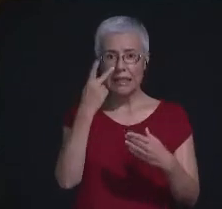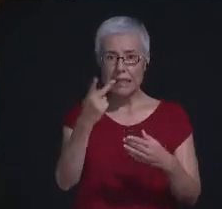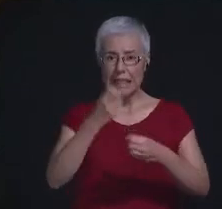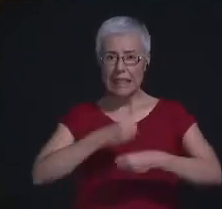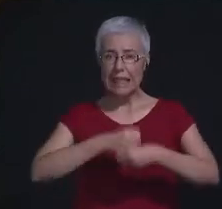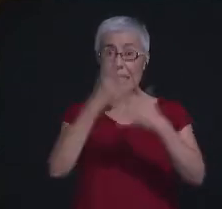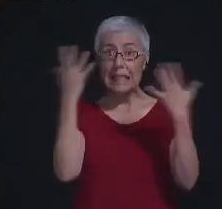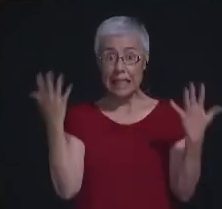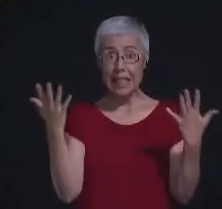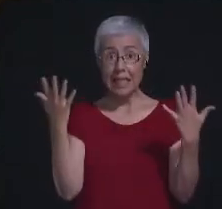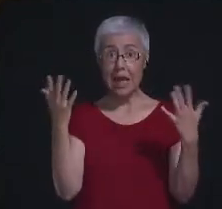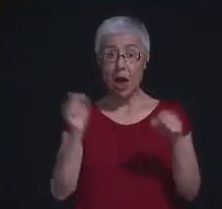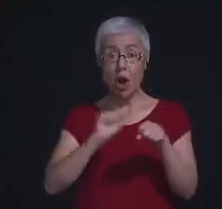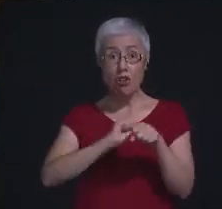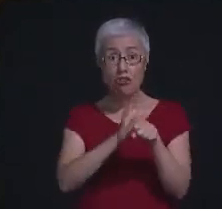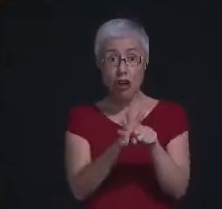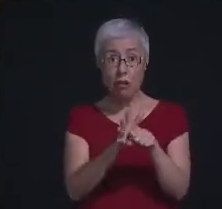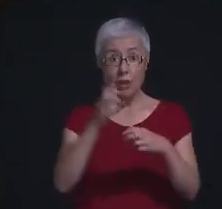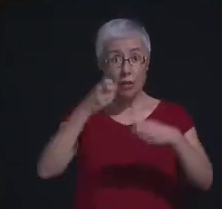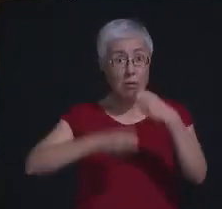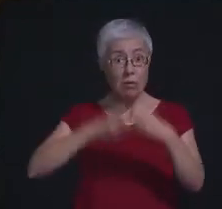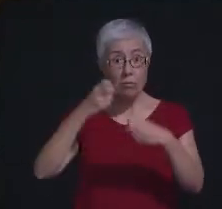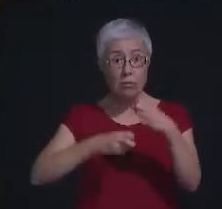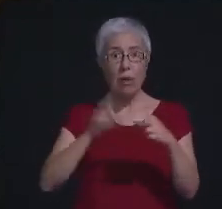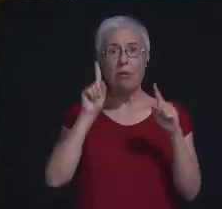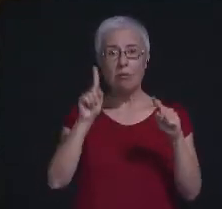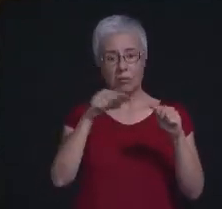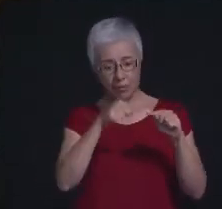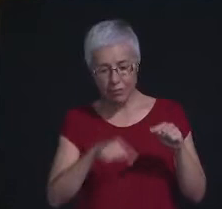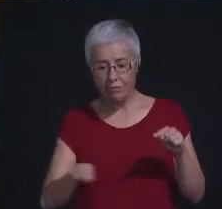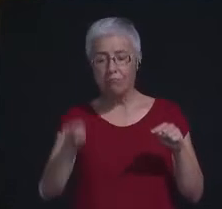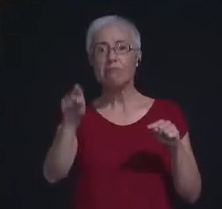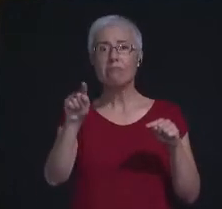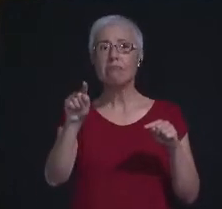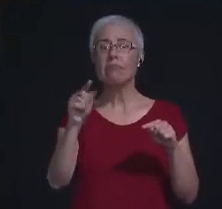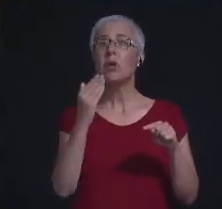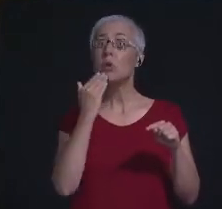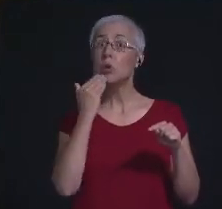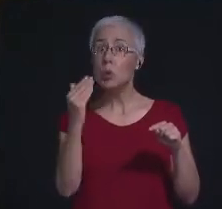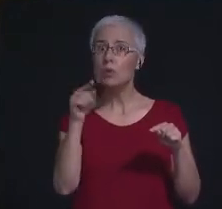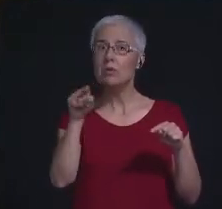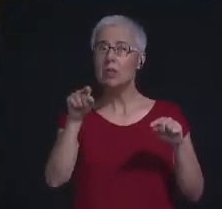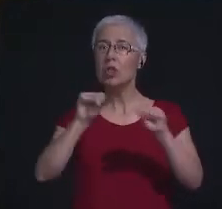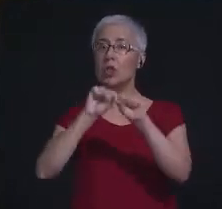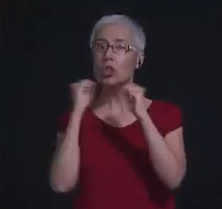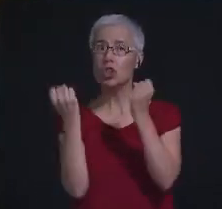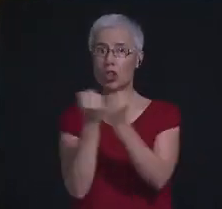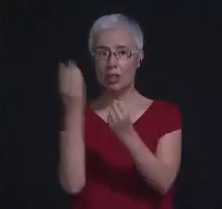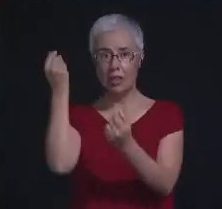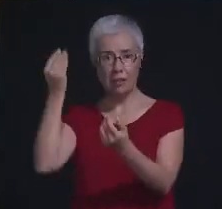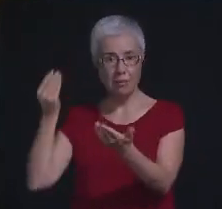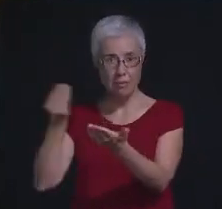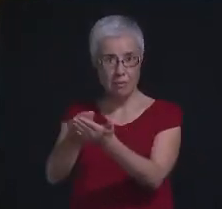que son resilientes y que también han atraído a inversores que ponen foco ahora en la parte social. De